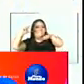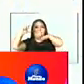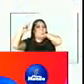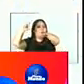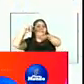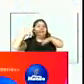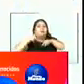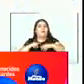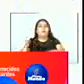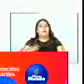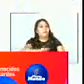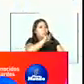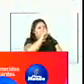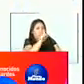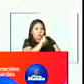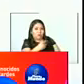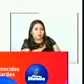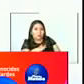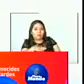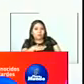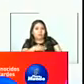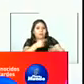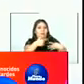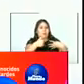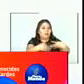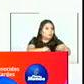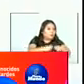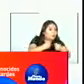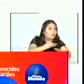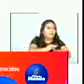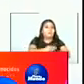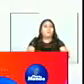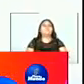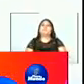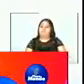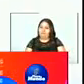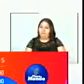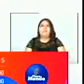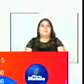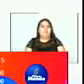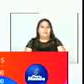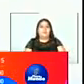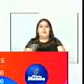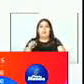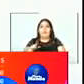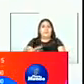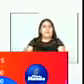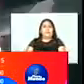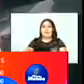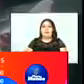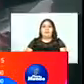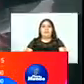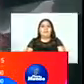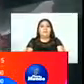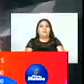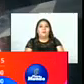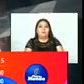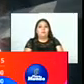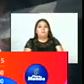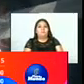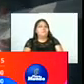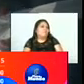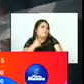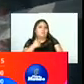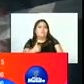esto se va a disminuir la violación al reglamento de tránsito y a los accidentes? Claro que sí, claro, con esto ya se va a disminuir todo. Está